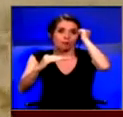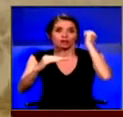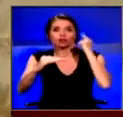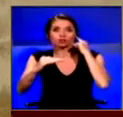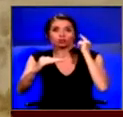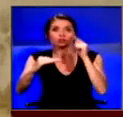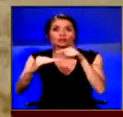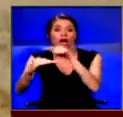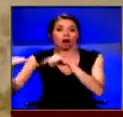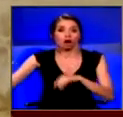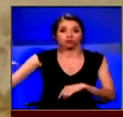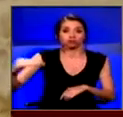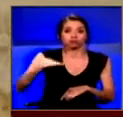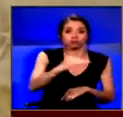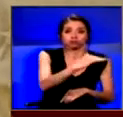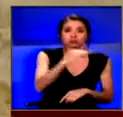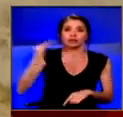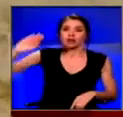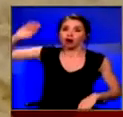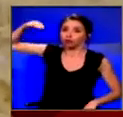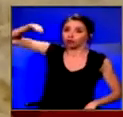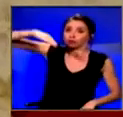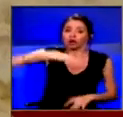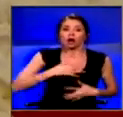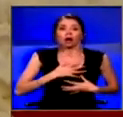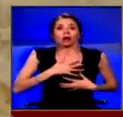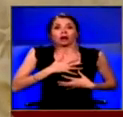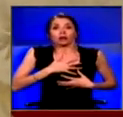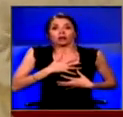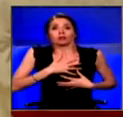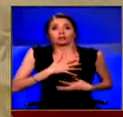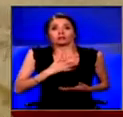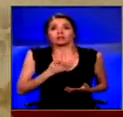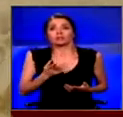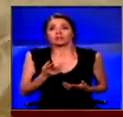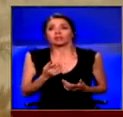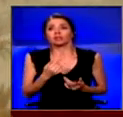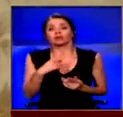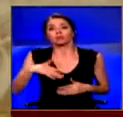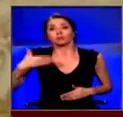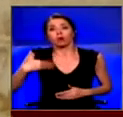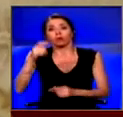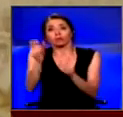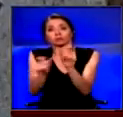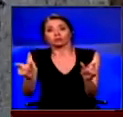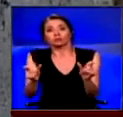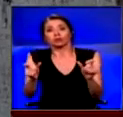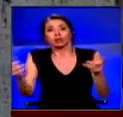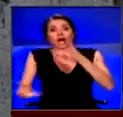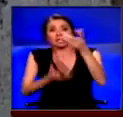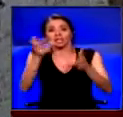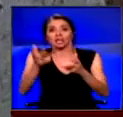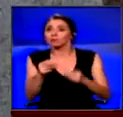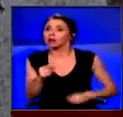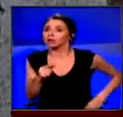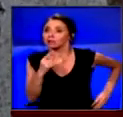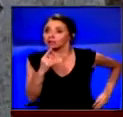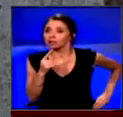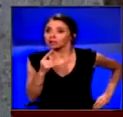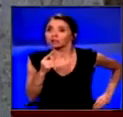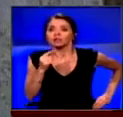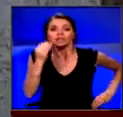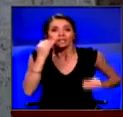las bombas que pasan para abajo, decimos nosotros, qué pobres estará quemando. Los niños lloran, los